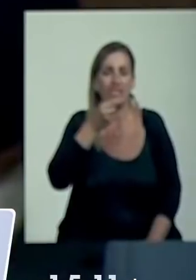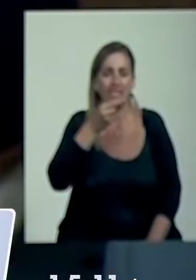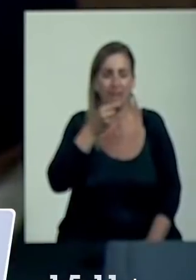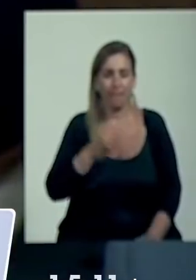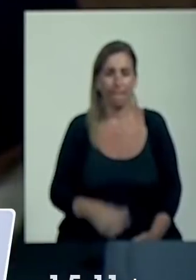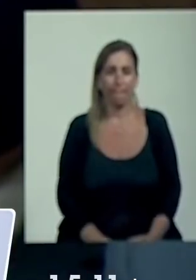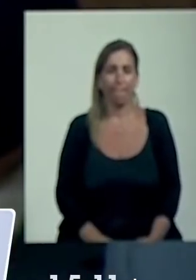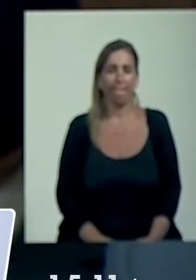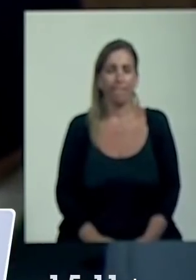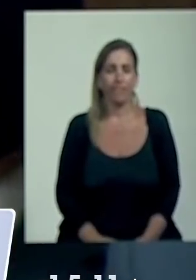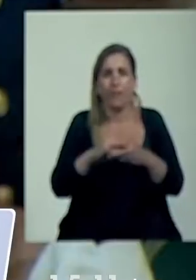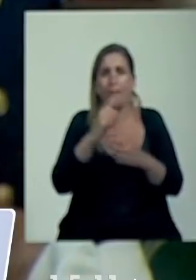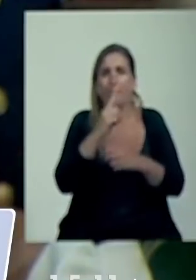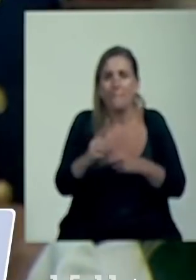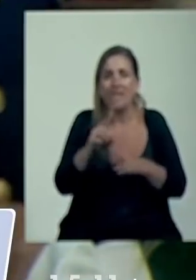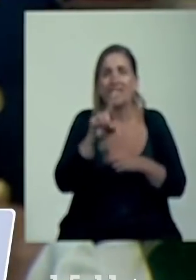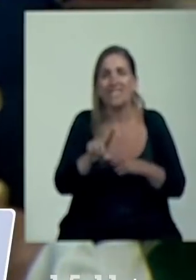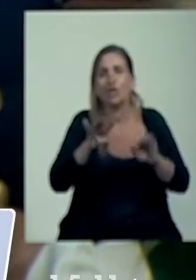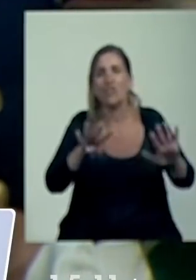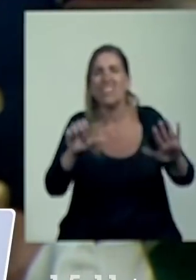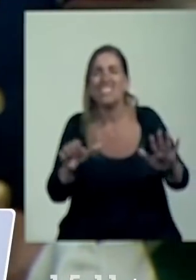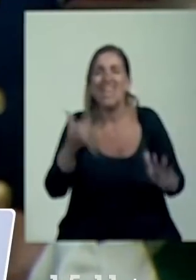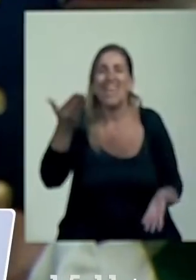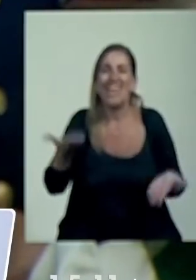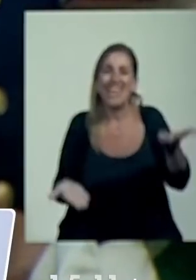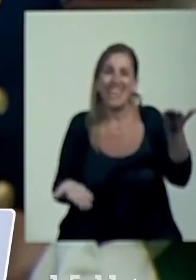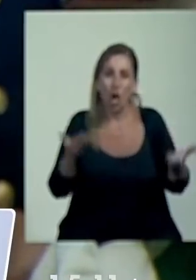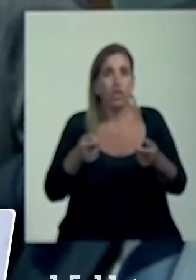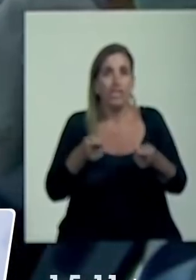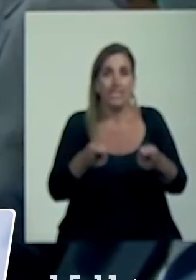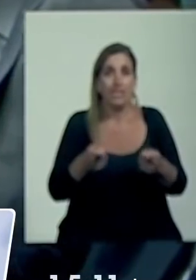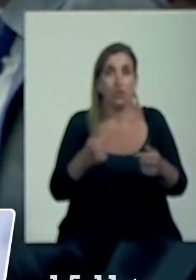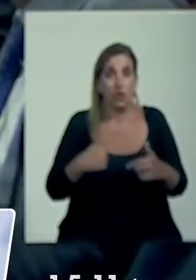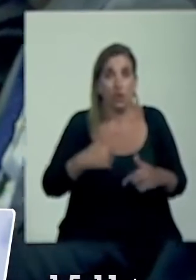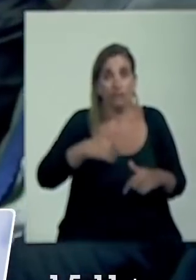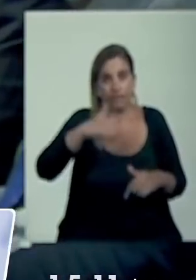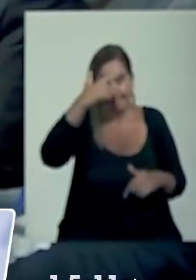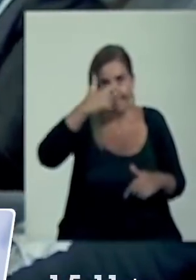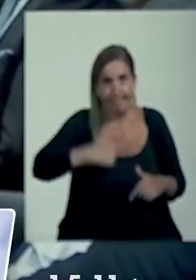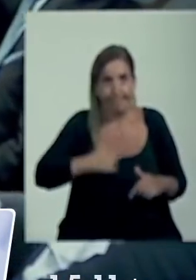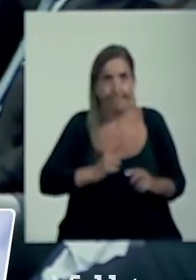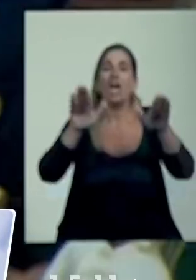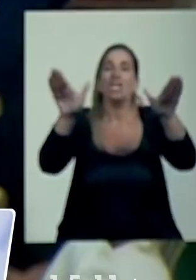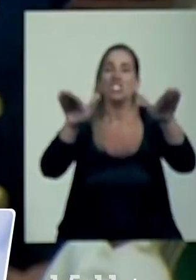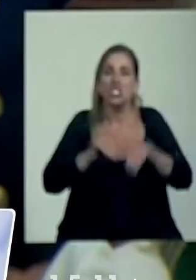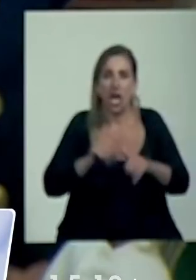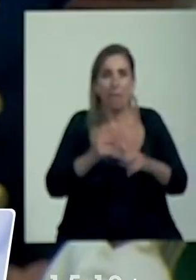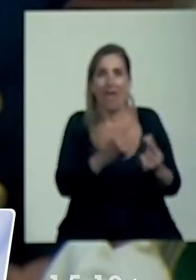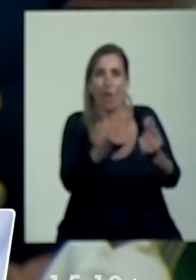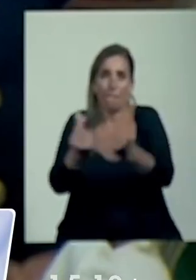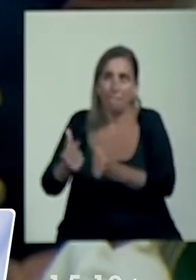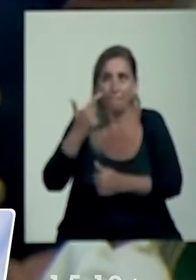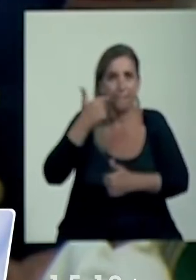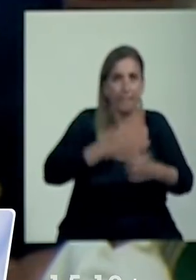sucedido por supuesto bien lo que digo es que la discusión a propósito de esos los artículos impugnados se termina yo